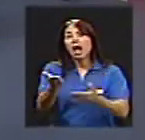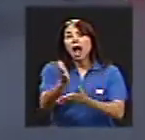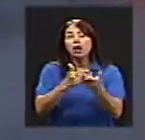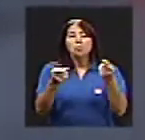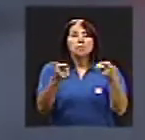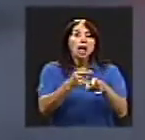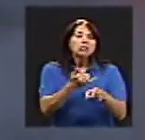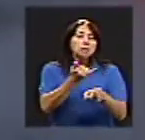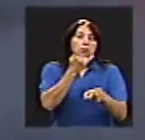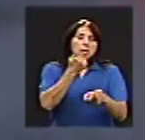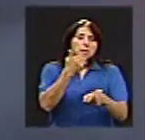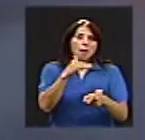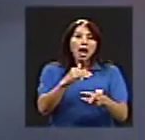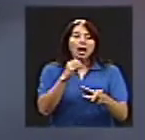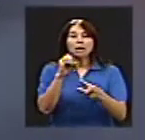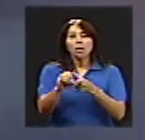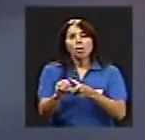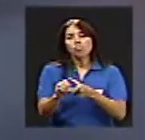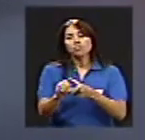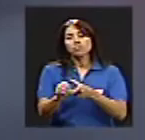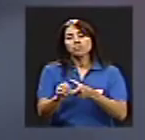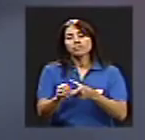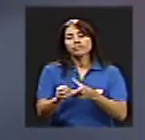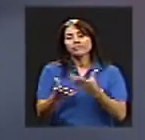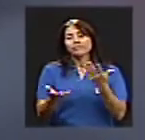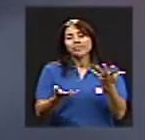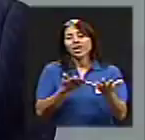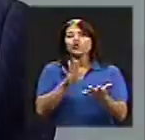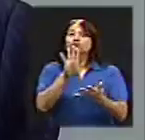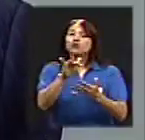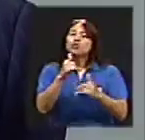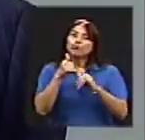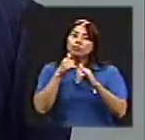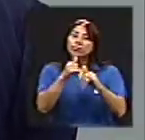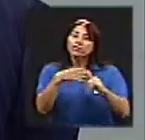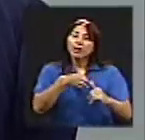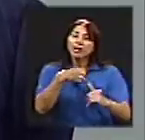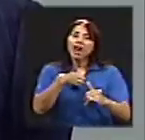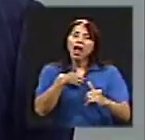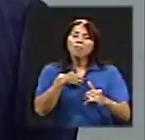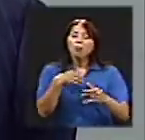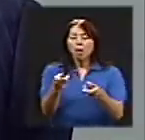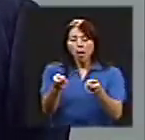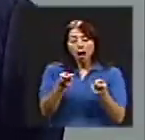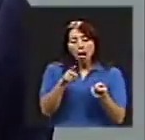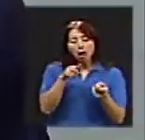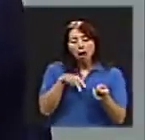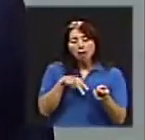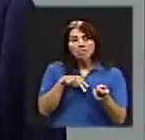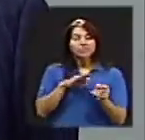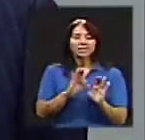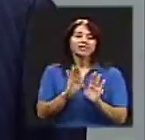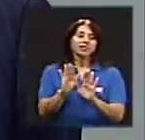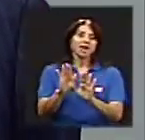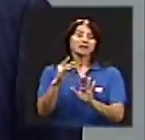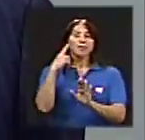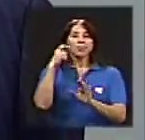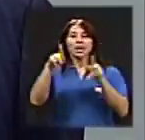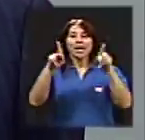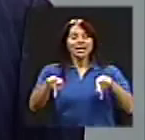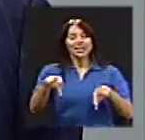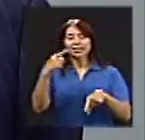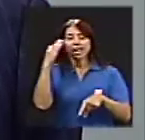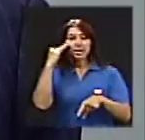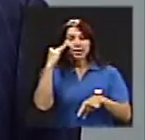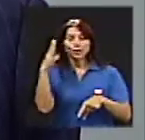o termina simplemente rechazándose porque la gente no se enteró cómo era que tenía que hacer